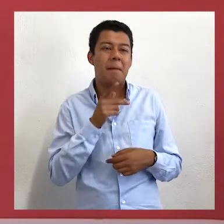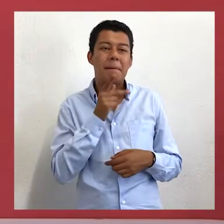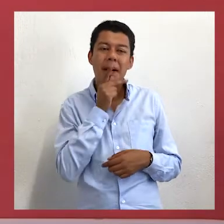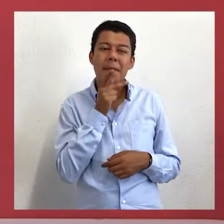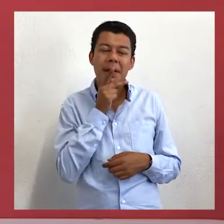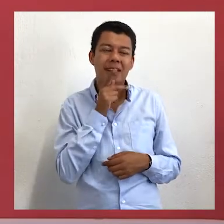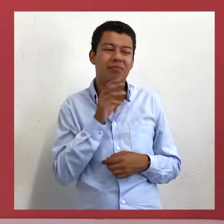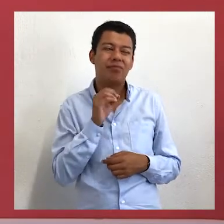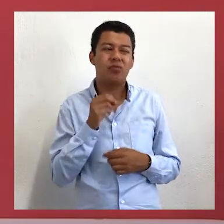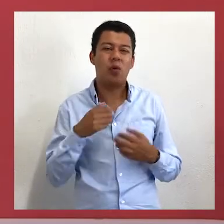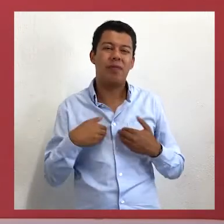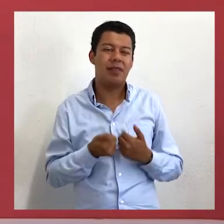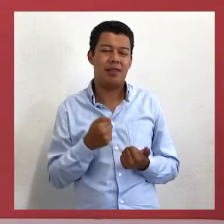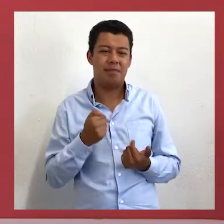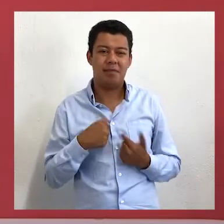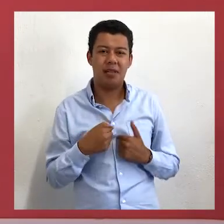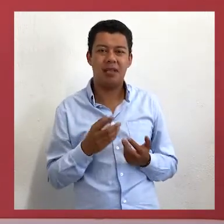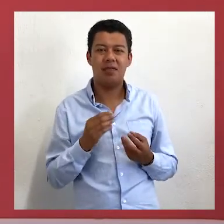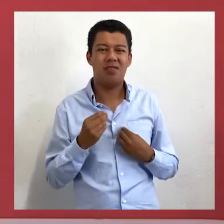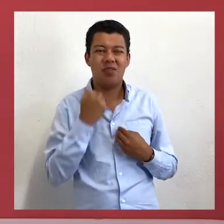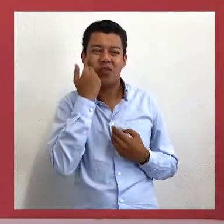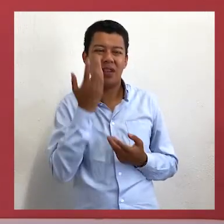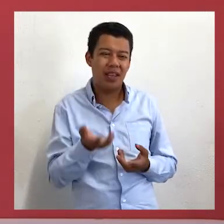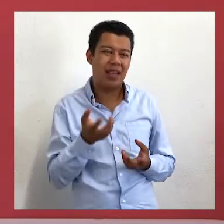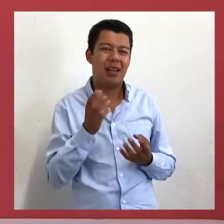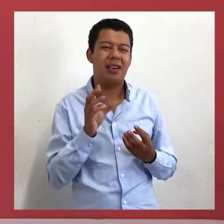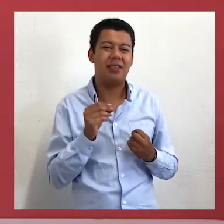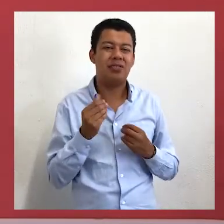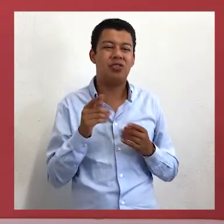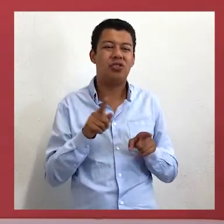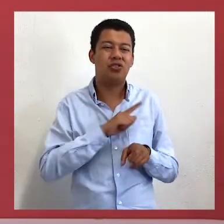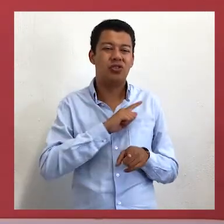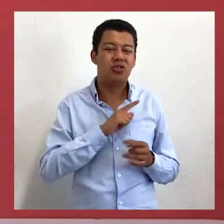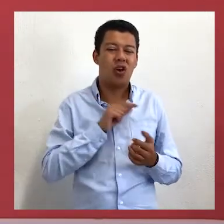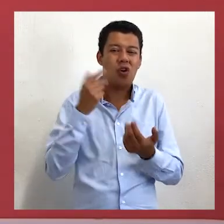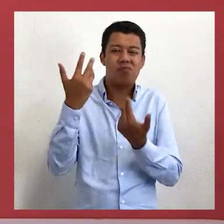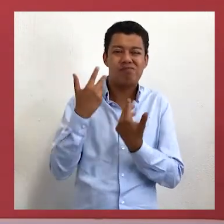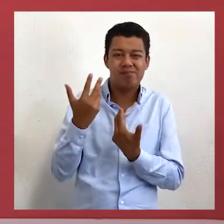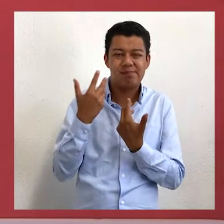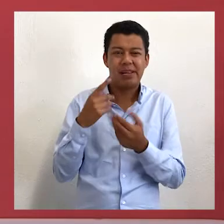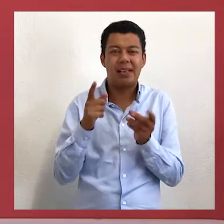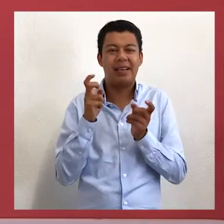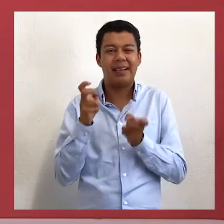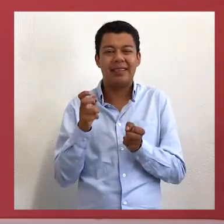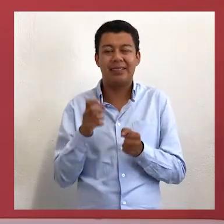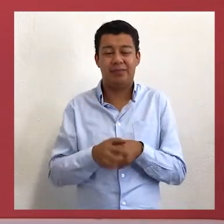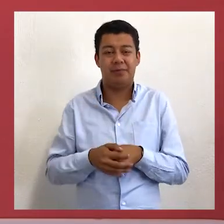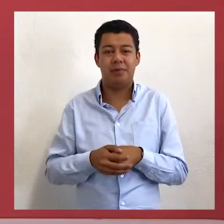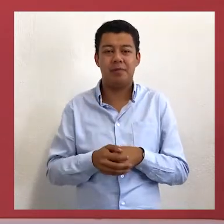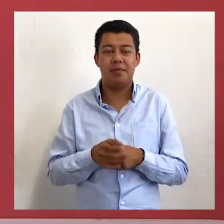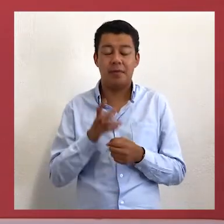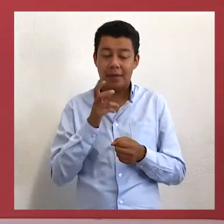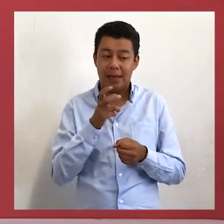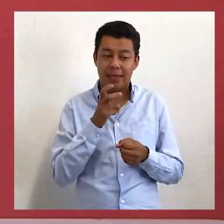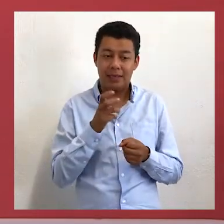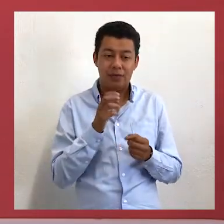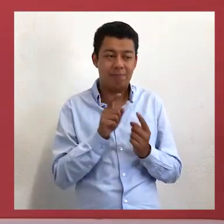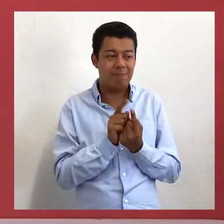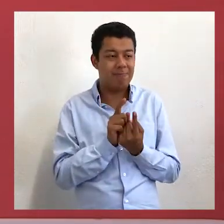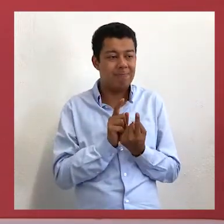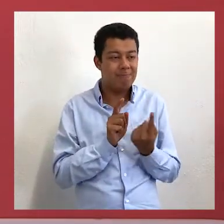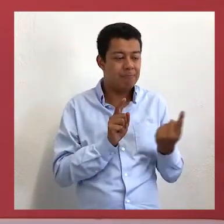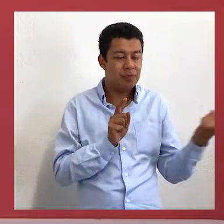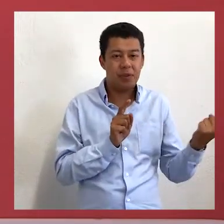comprenden. Y todo lo que antes le parecía bien que papá y mamá hacían, ahora lo detesta. Y entonces hay